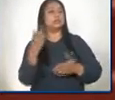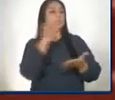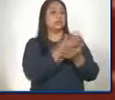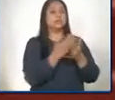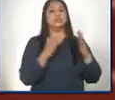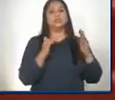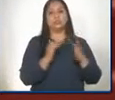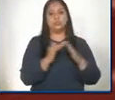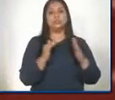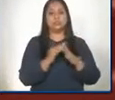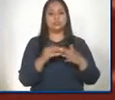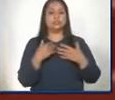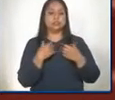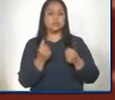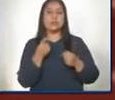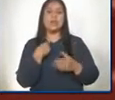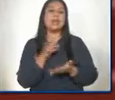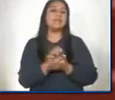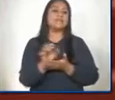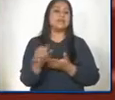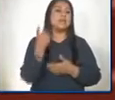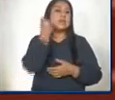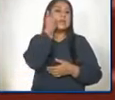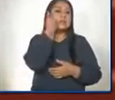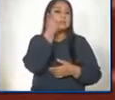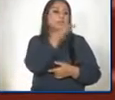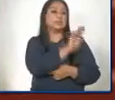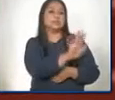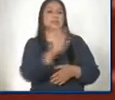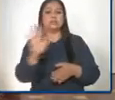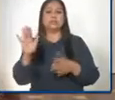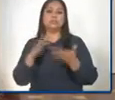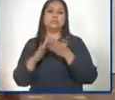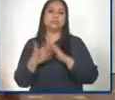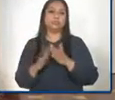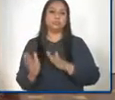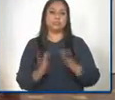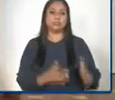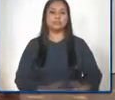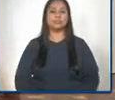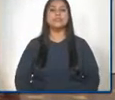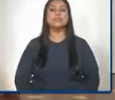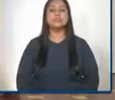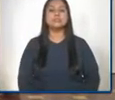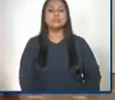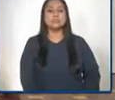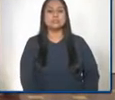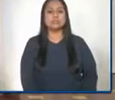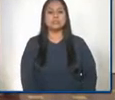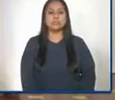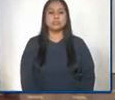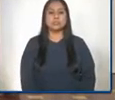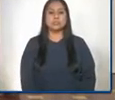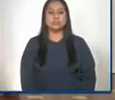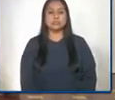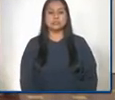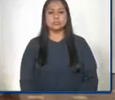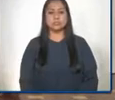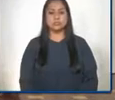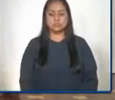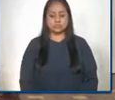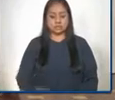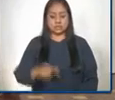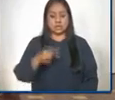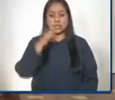sana y evitar contagios en sus comunidades. Muchísimas gracias. Se nos suma una última pregunta, señor canciller. Luis Varías, de